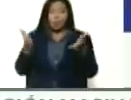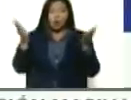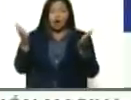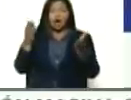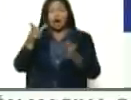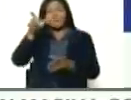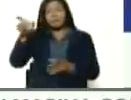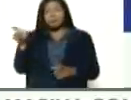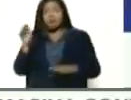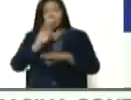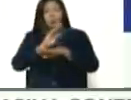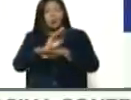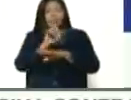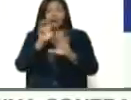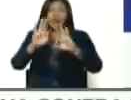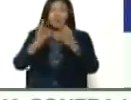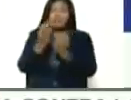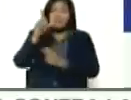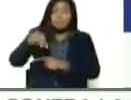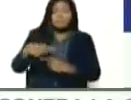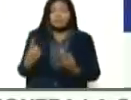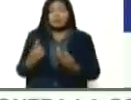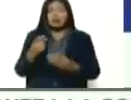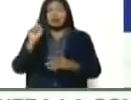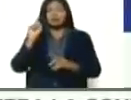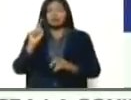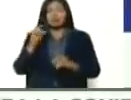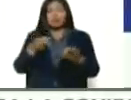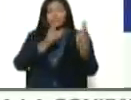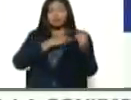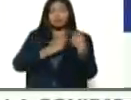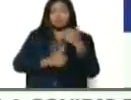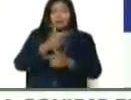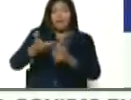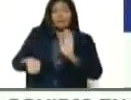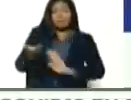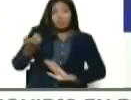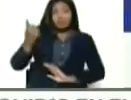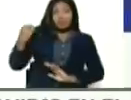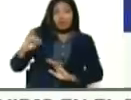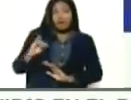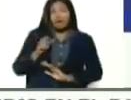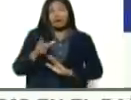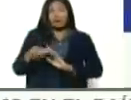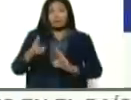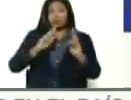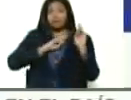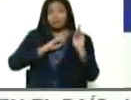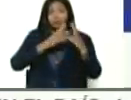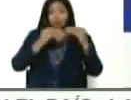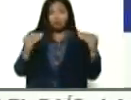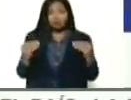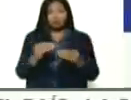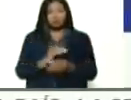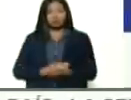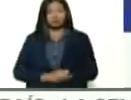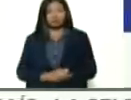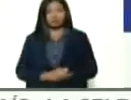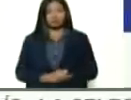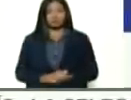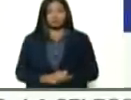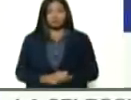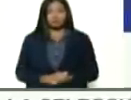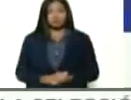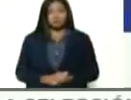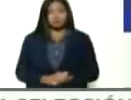se cuide que cuide la familia es la tarea más importante que hay que hacer de manera responsable y además